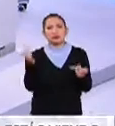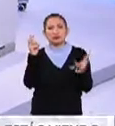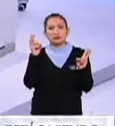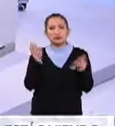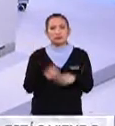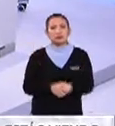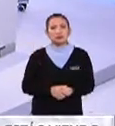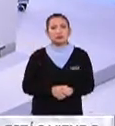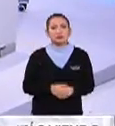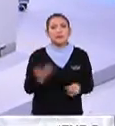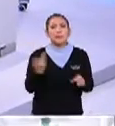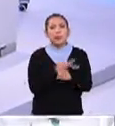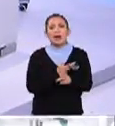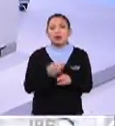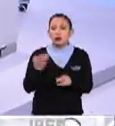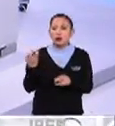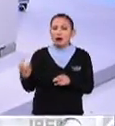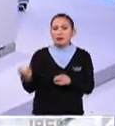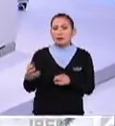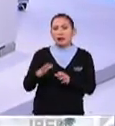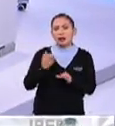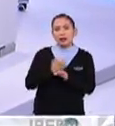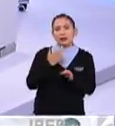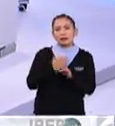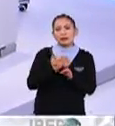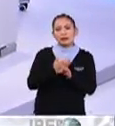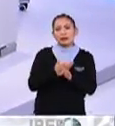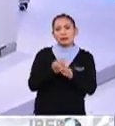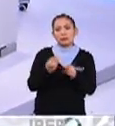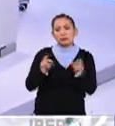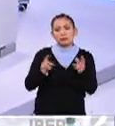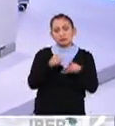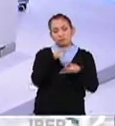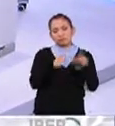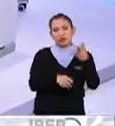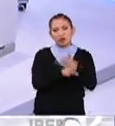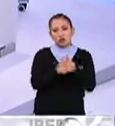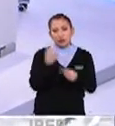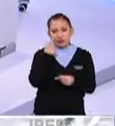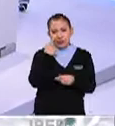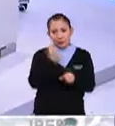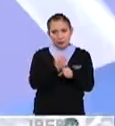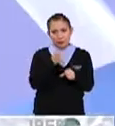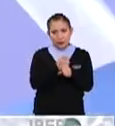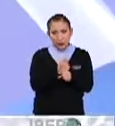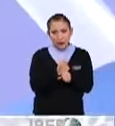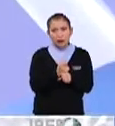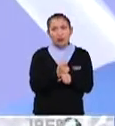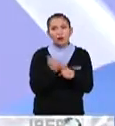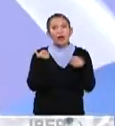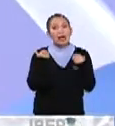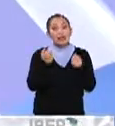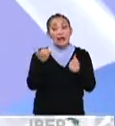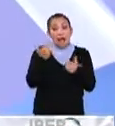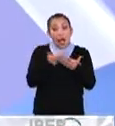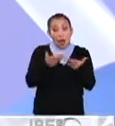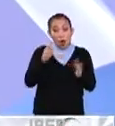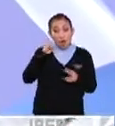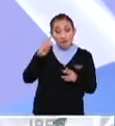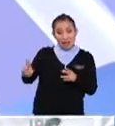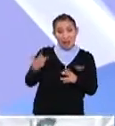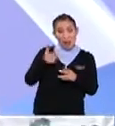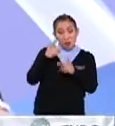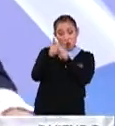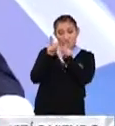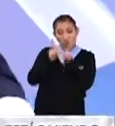de casos, lo que está sucediendo en este momento ante muchas características? Pues mira, primero que nada, entender que esto que hoy es muy visible con